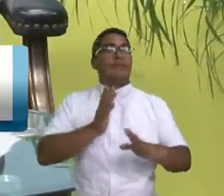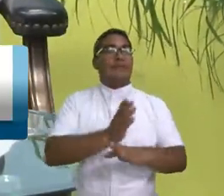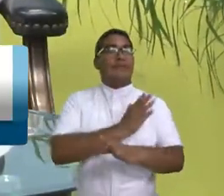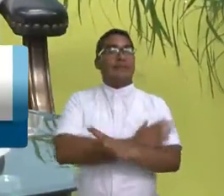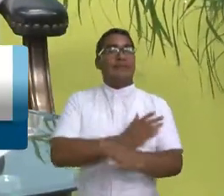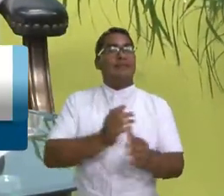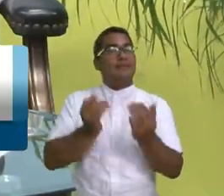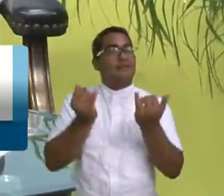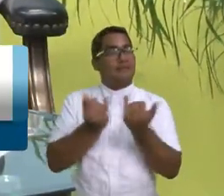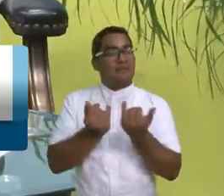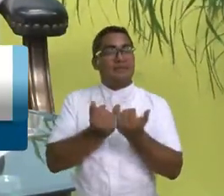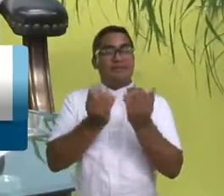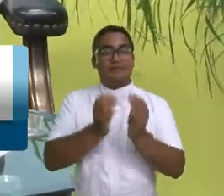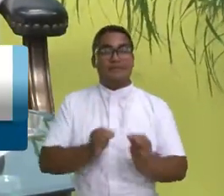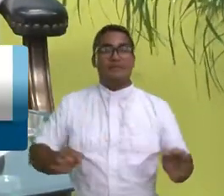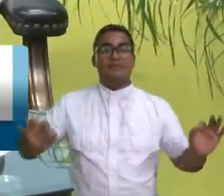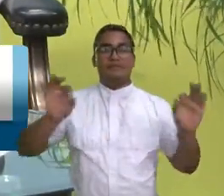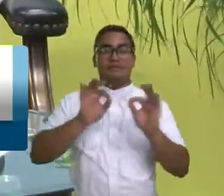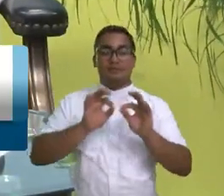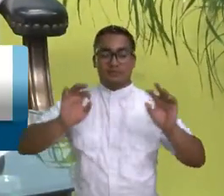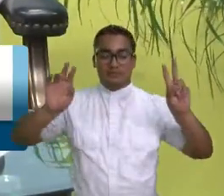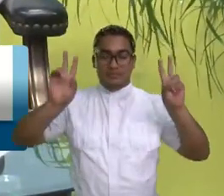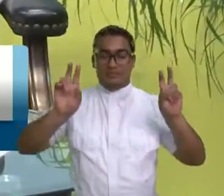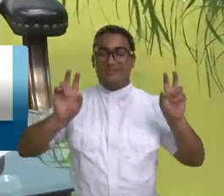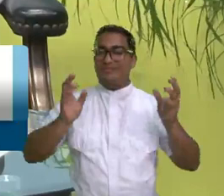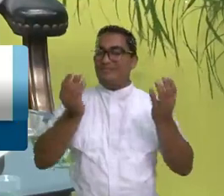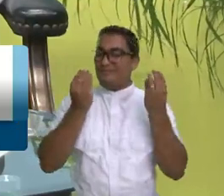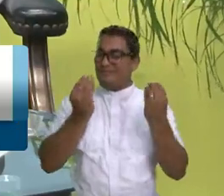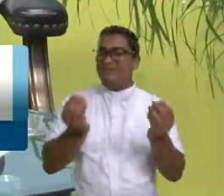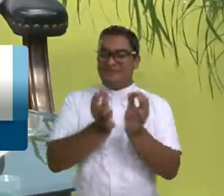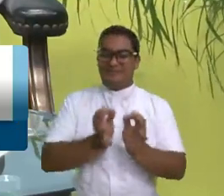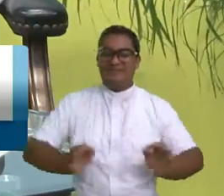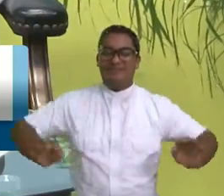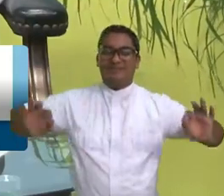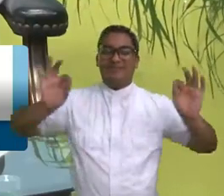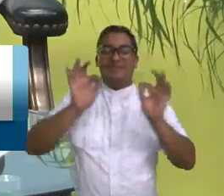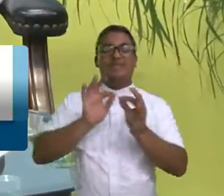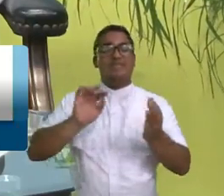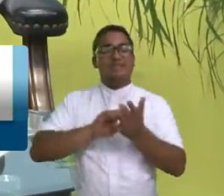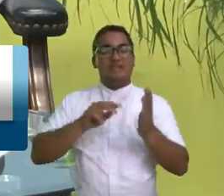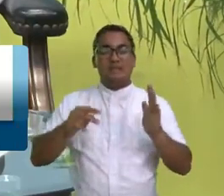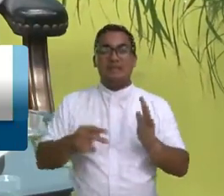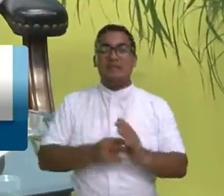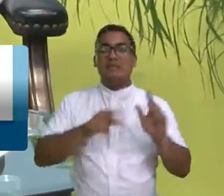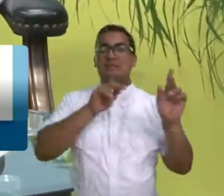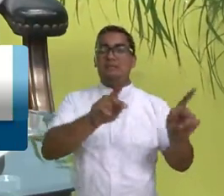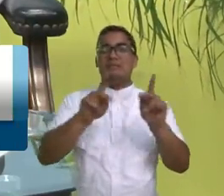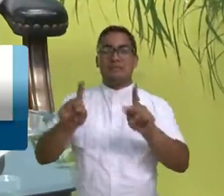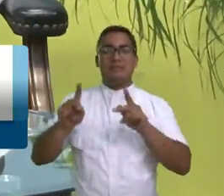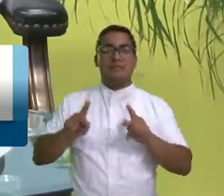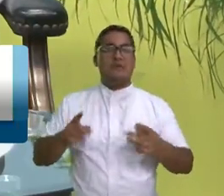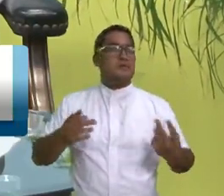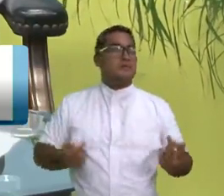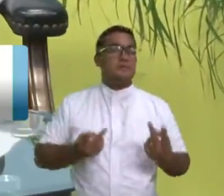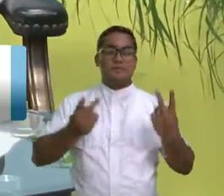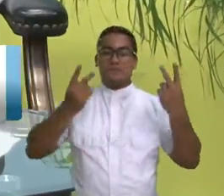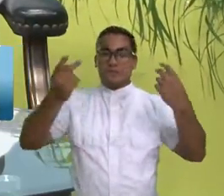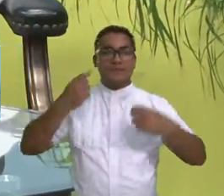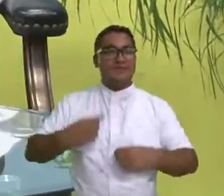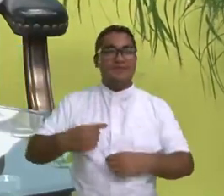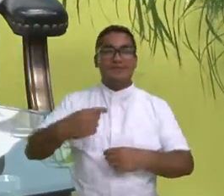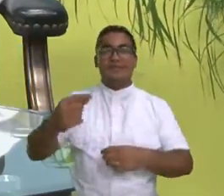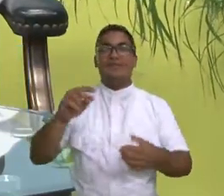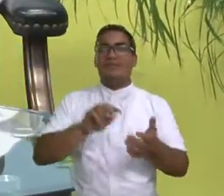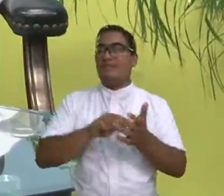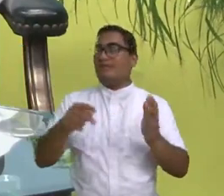insistimos. Este tema es muy importante porque tiene que ver con la vida cotidiana de nosotros, ¿verdad? Las personas,